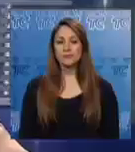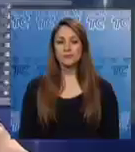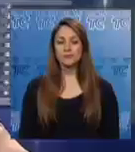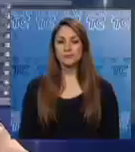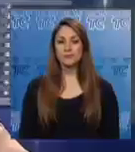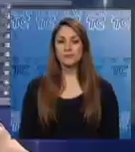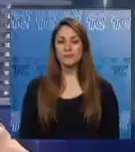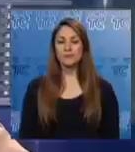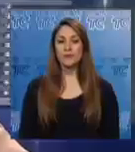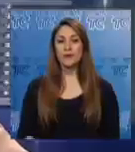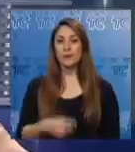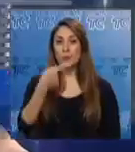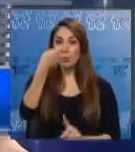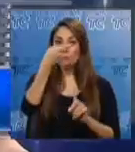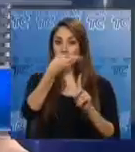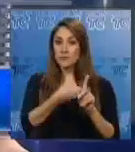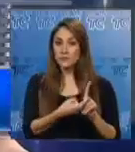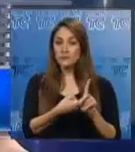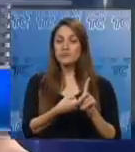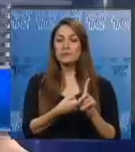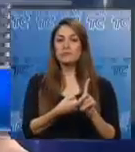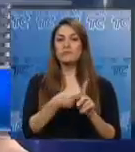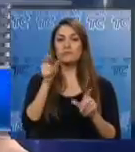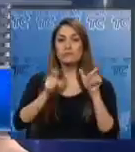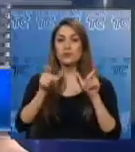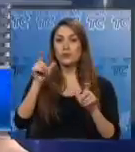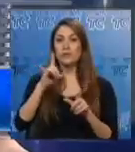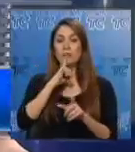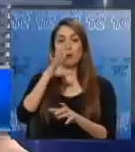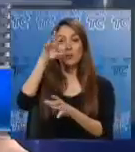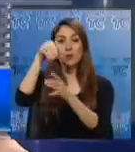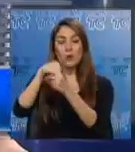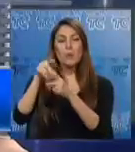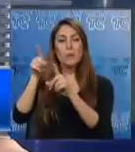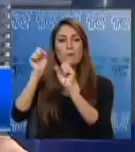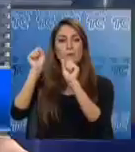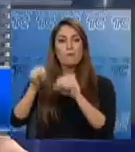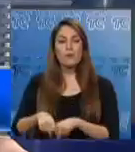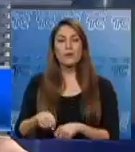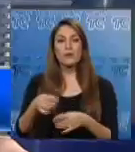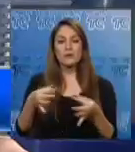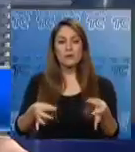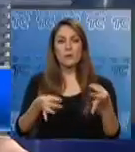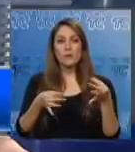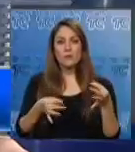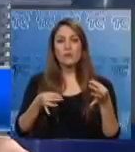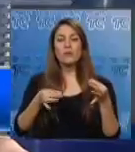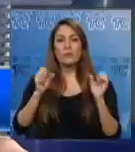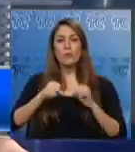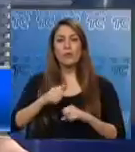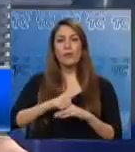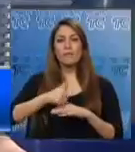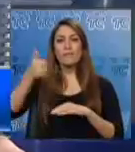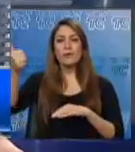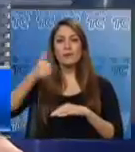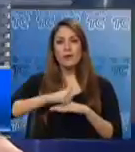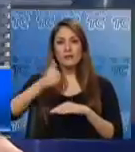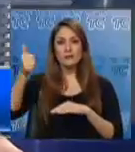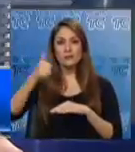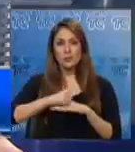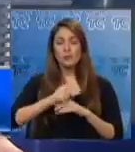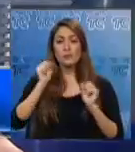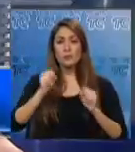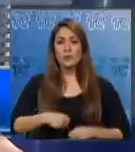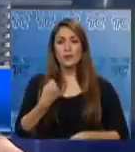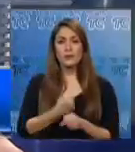En poco más de un mes, los ecuatorianos ilegales en Estados Unidos podrían obtener un documento migratorio temporal que les permita